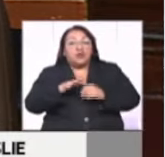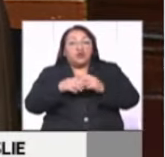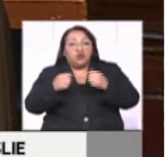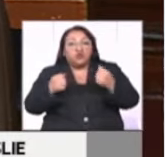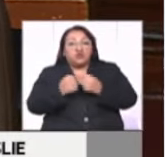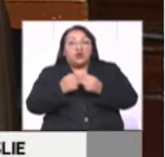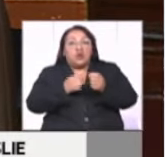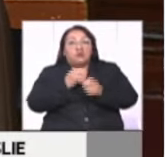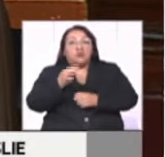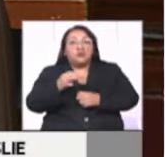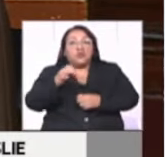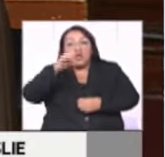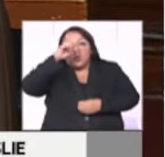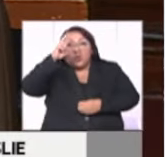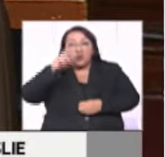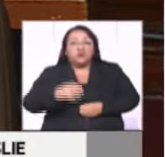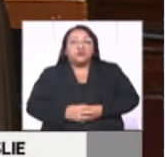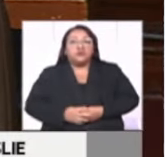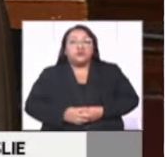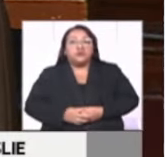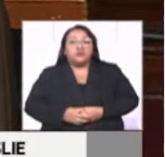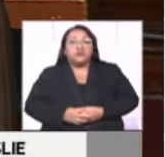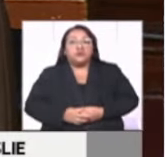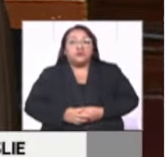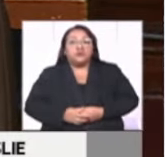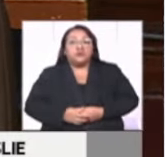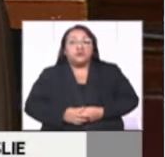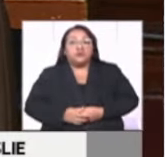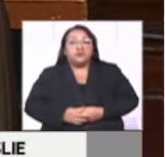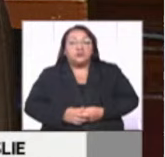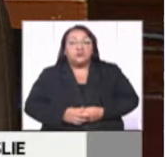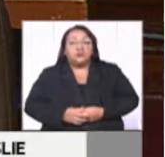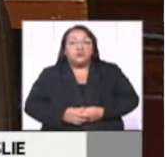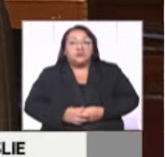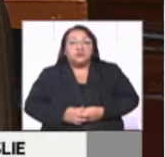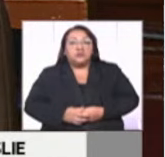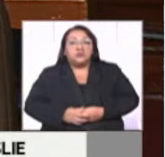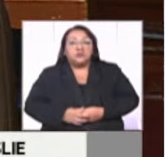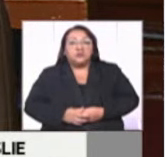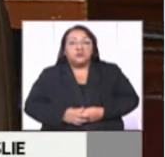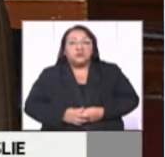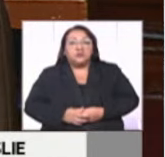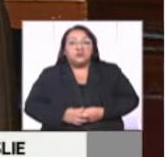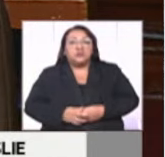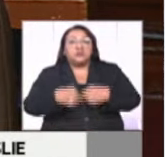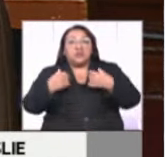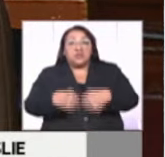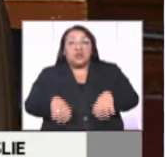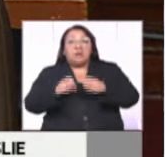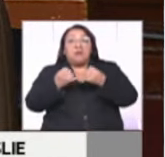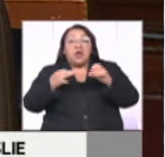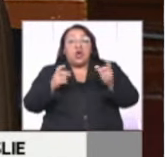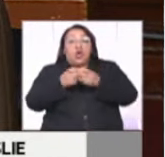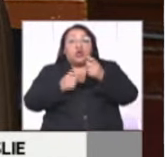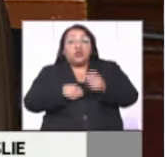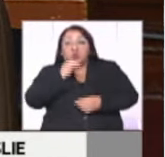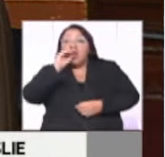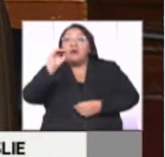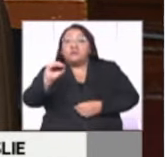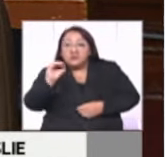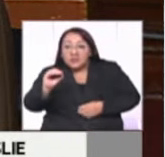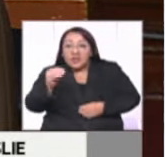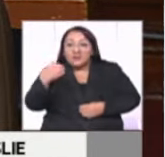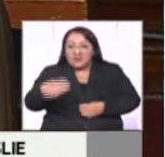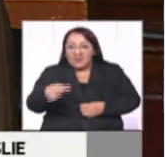Cusco. Pese a que congresistas hemos advertido, no se nos han hecho caso. Pese a